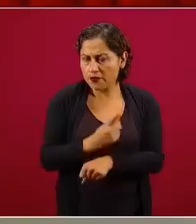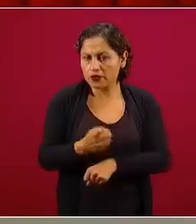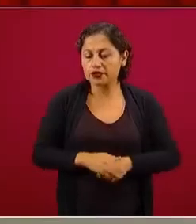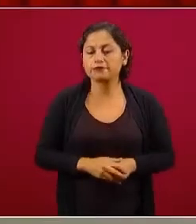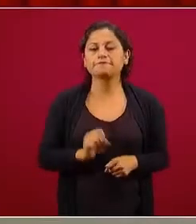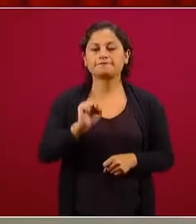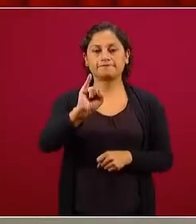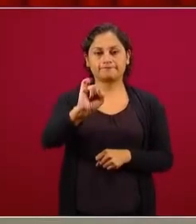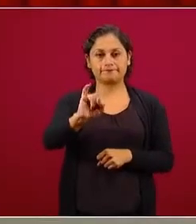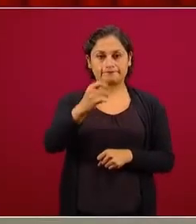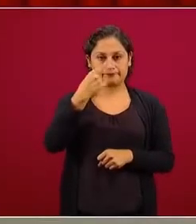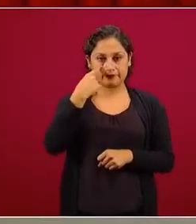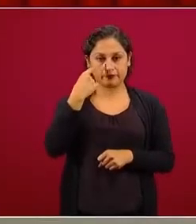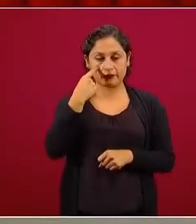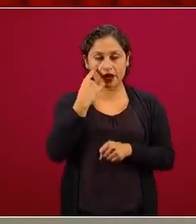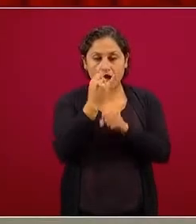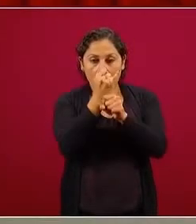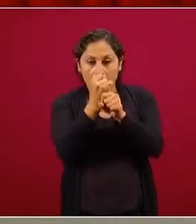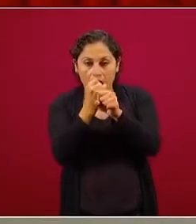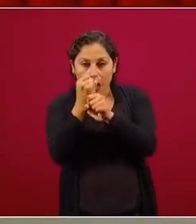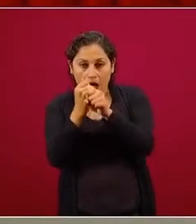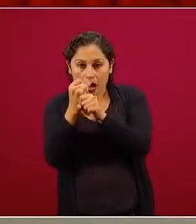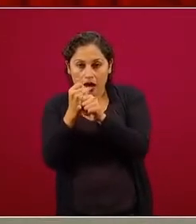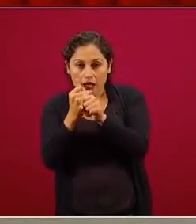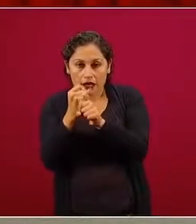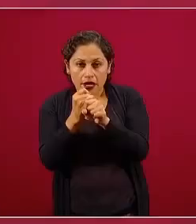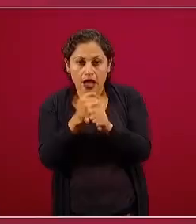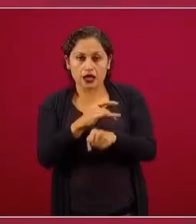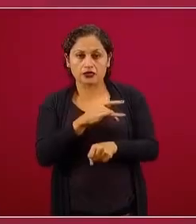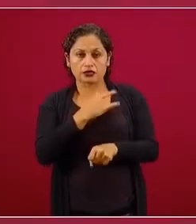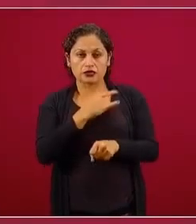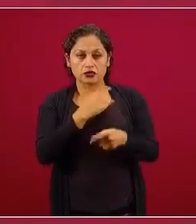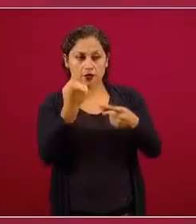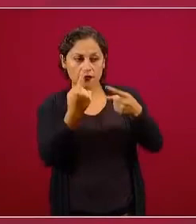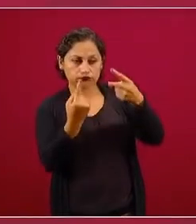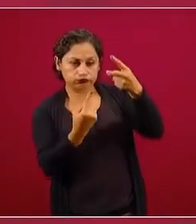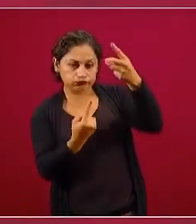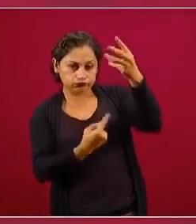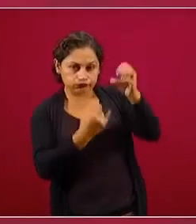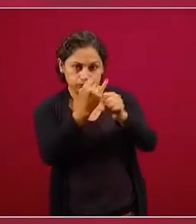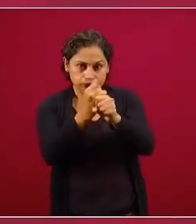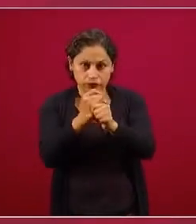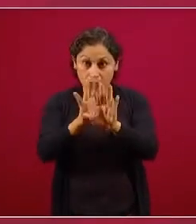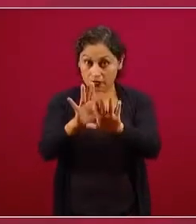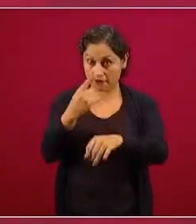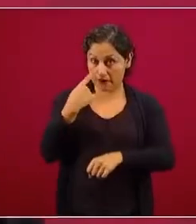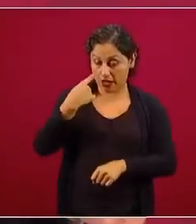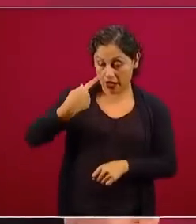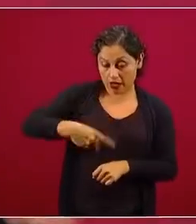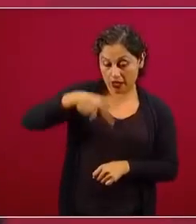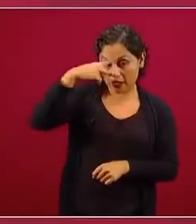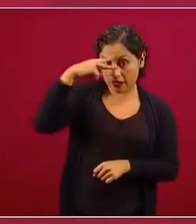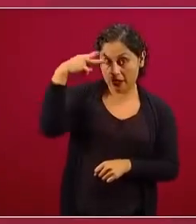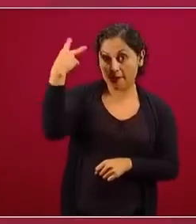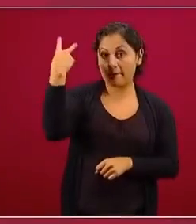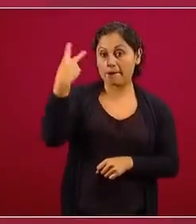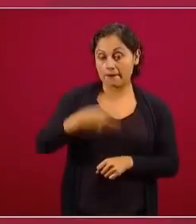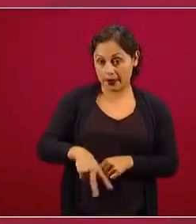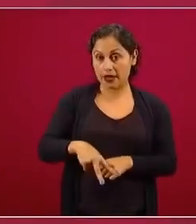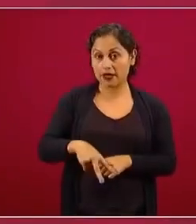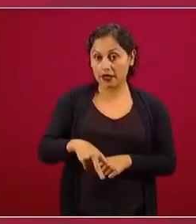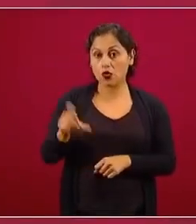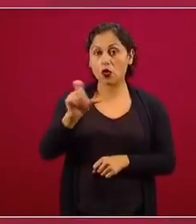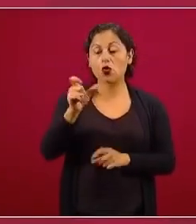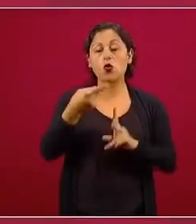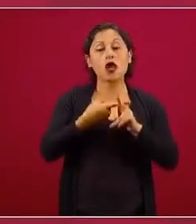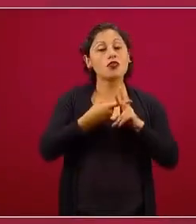de frecuencia de las diferentes, de los diferentes signos y síntomas. De hecho, comentar que México tiene desde un inicio de la epidemia,